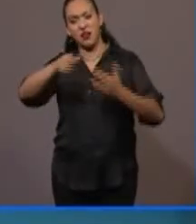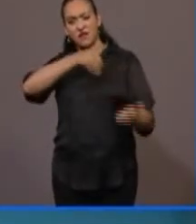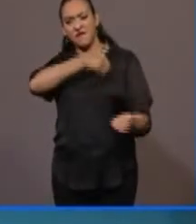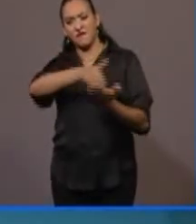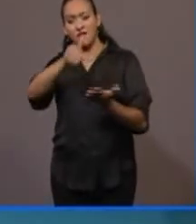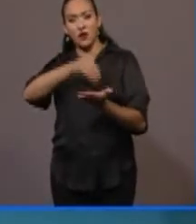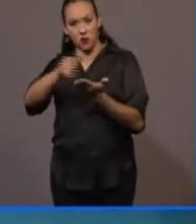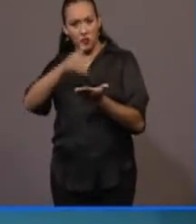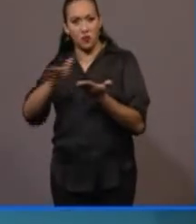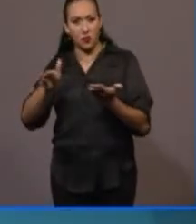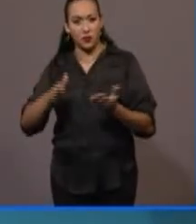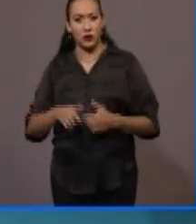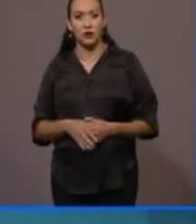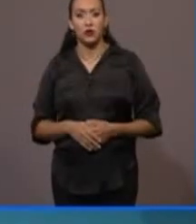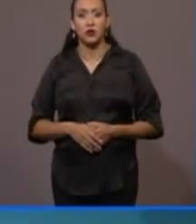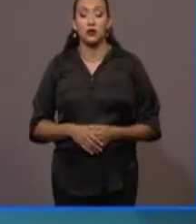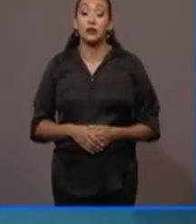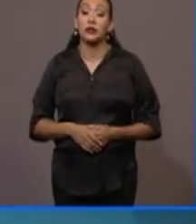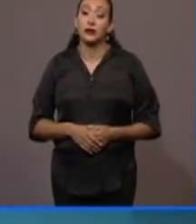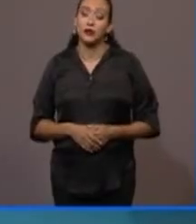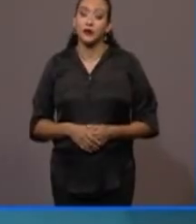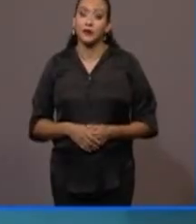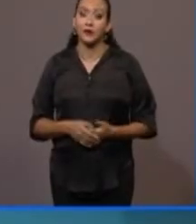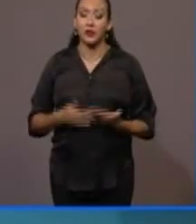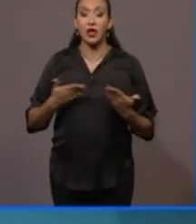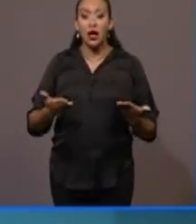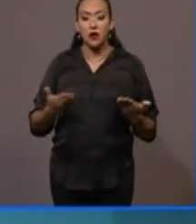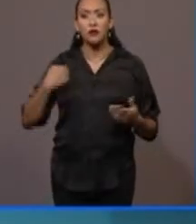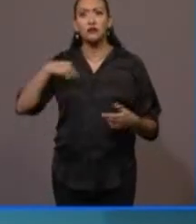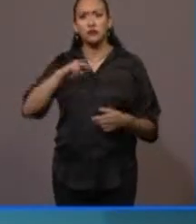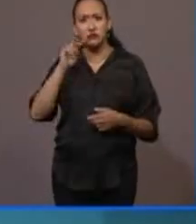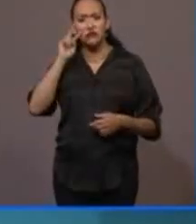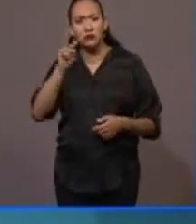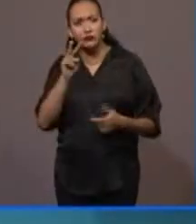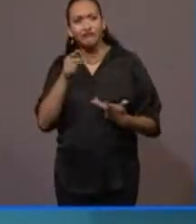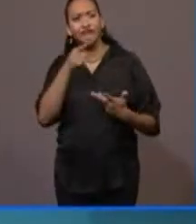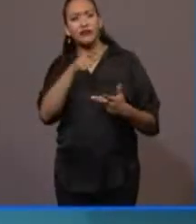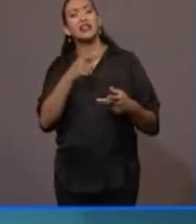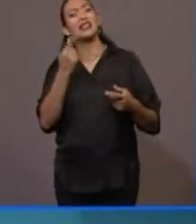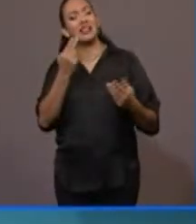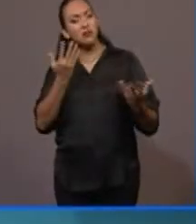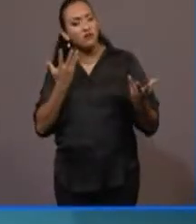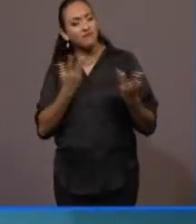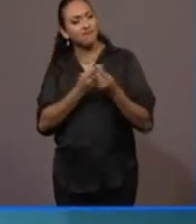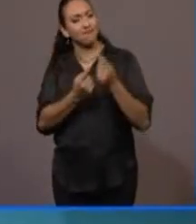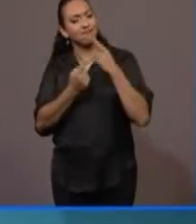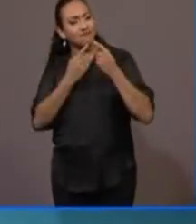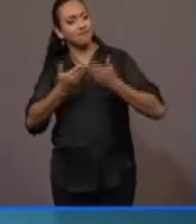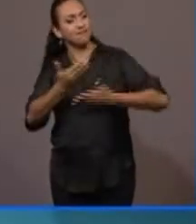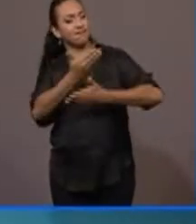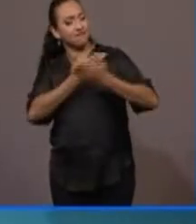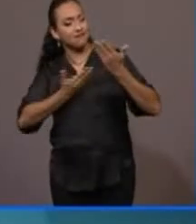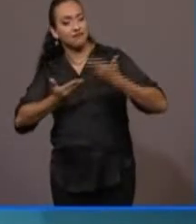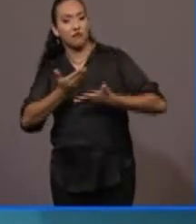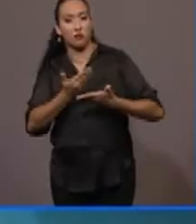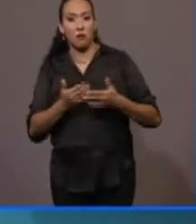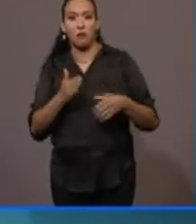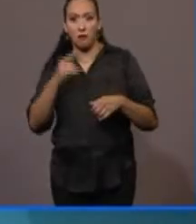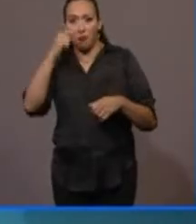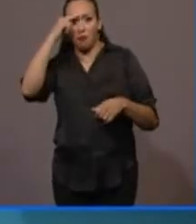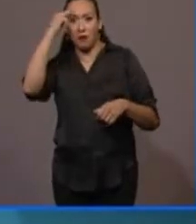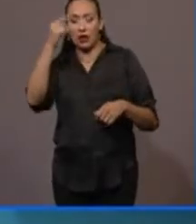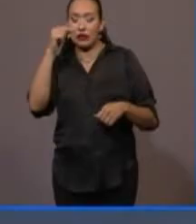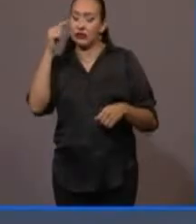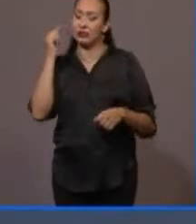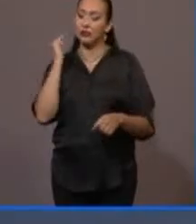presidente actual de los Estados Unidos de América. Y con ello comience un diálogo académico que claramente